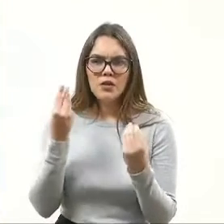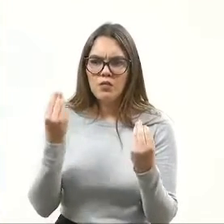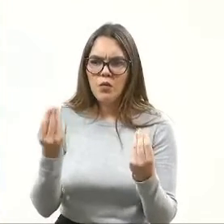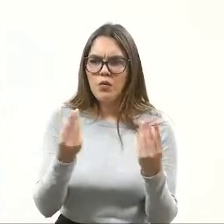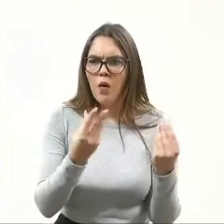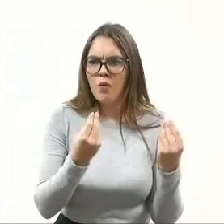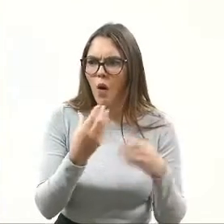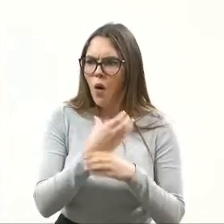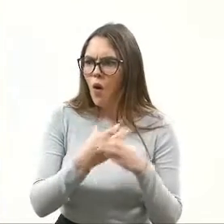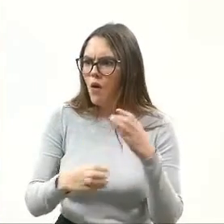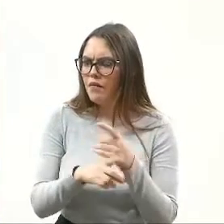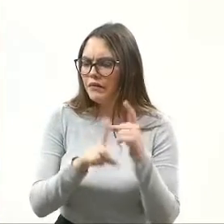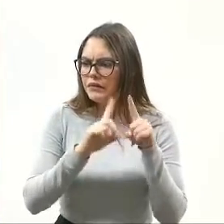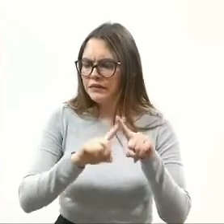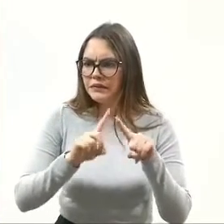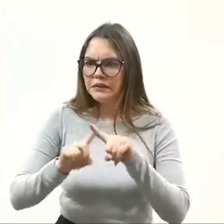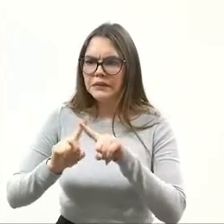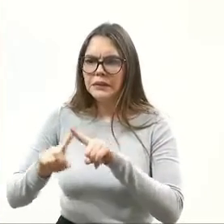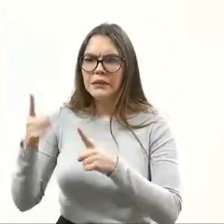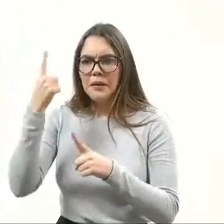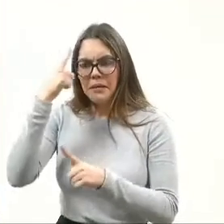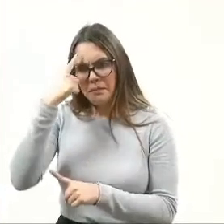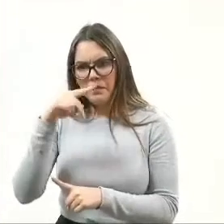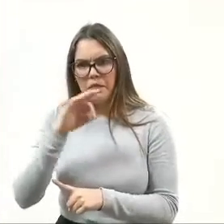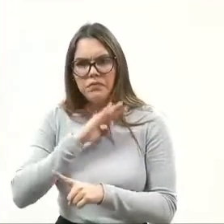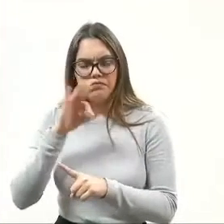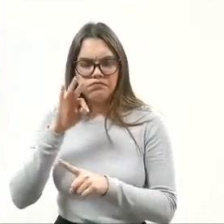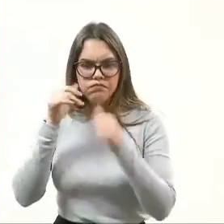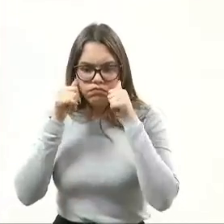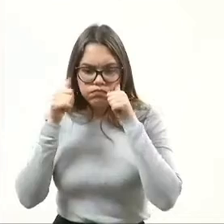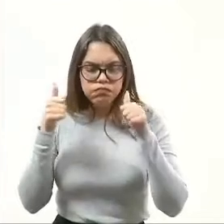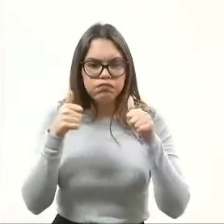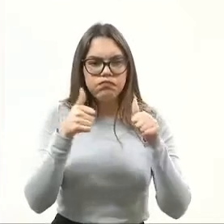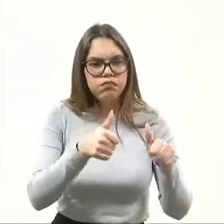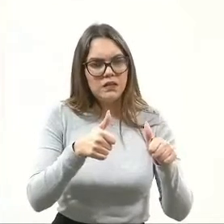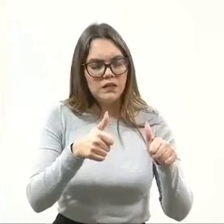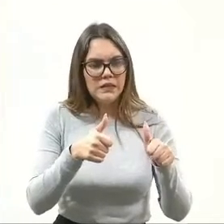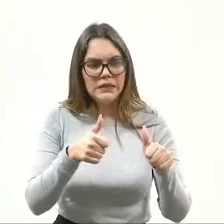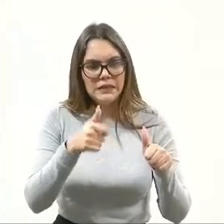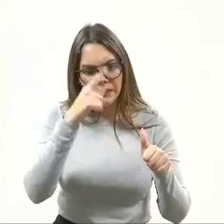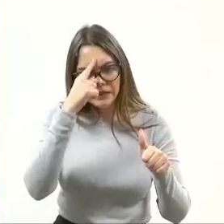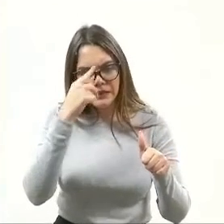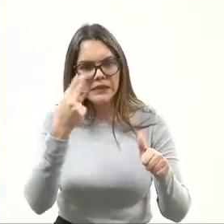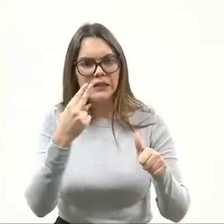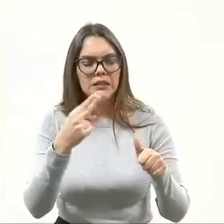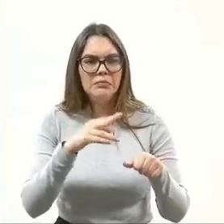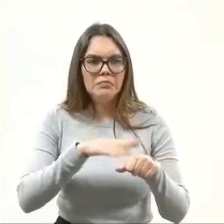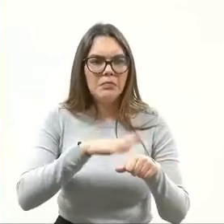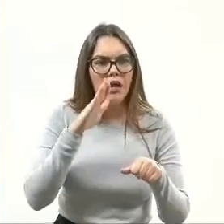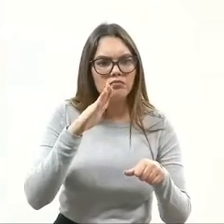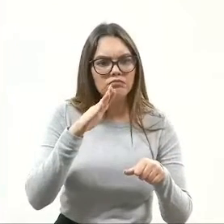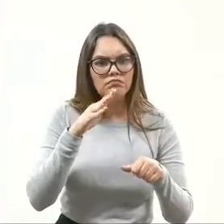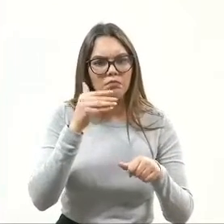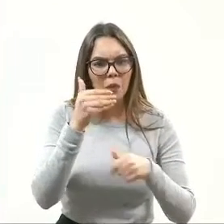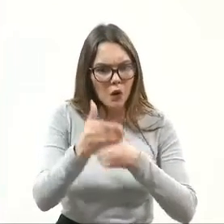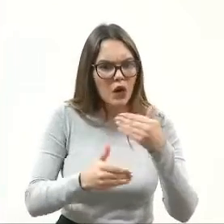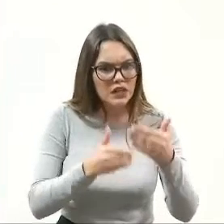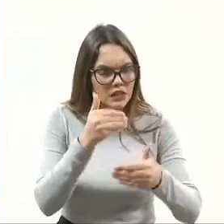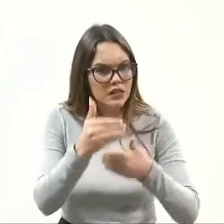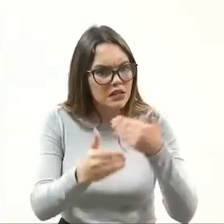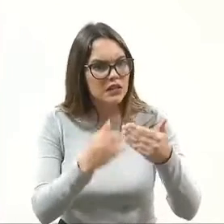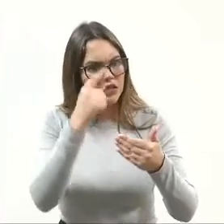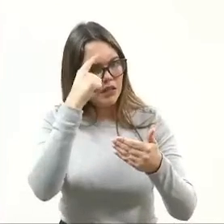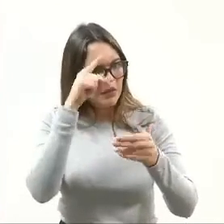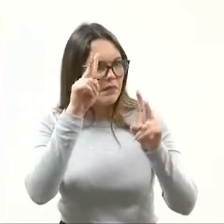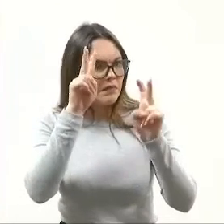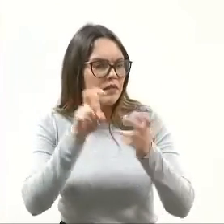para visibilizar esta visión progresista que representa la convención sobre derechos humanos